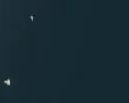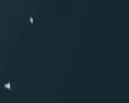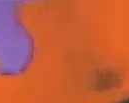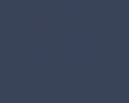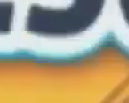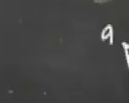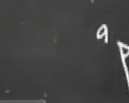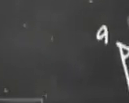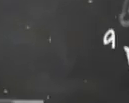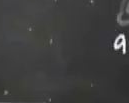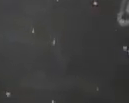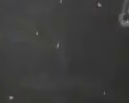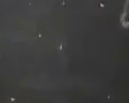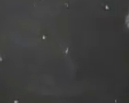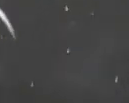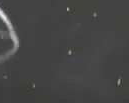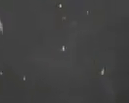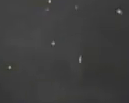Gracias.